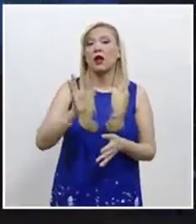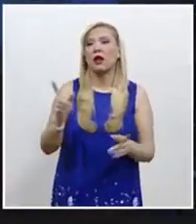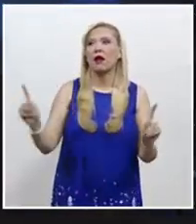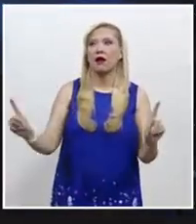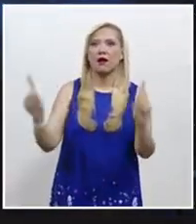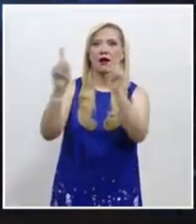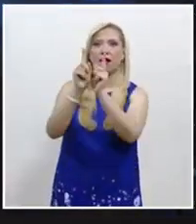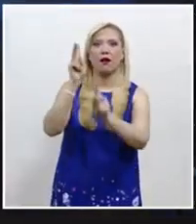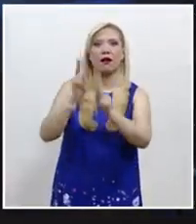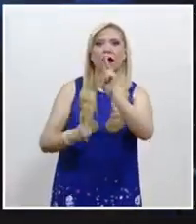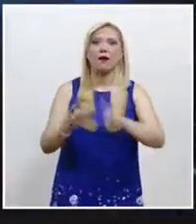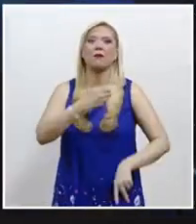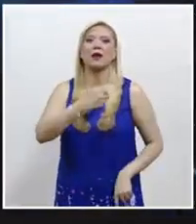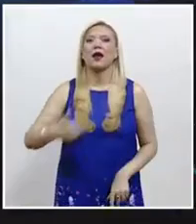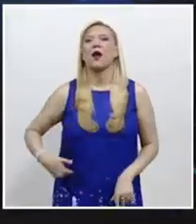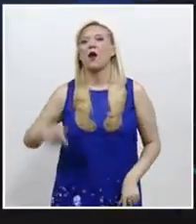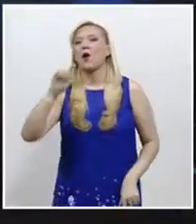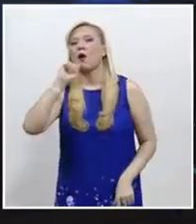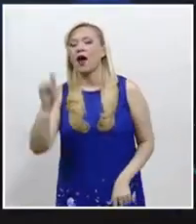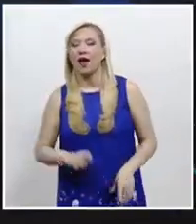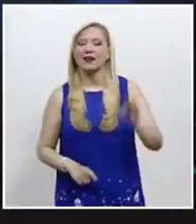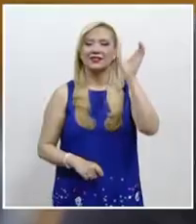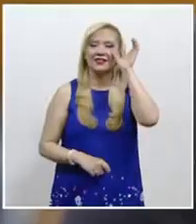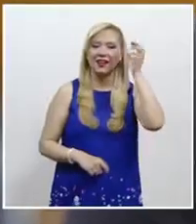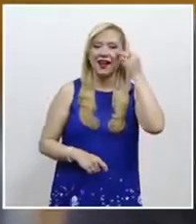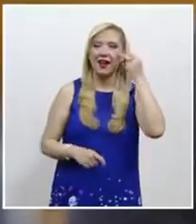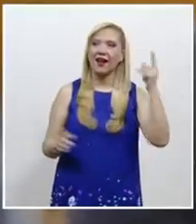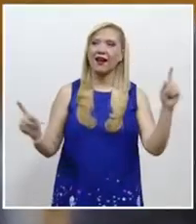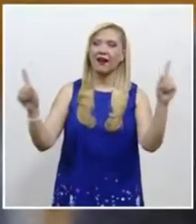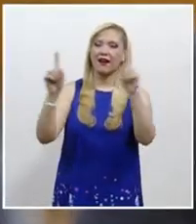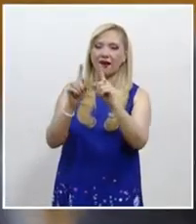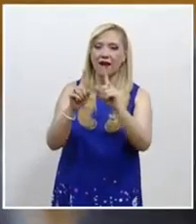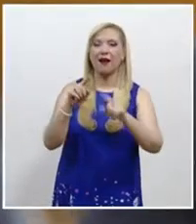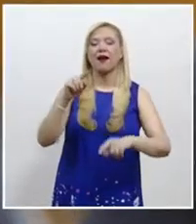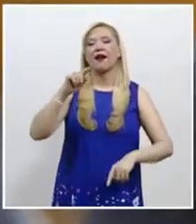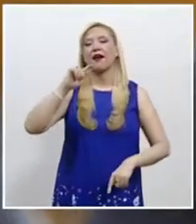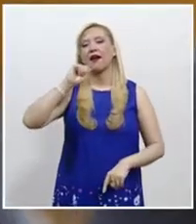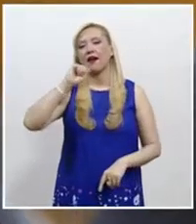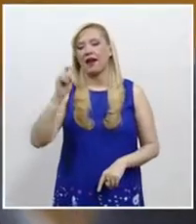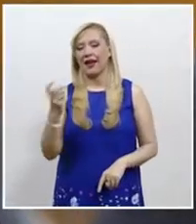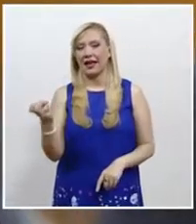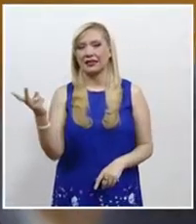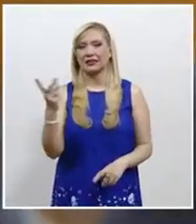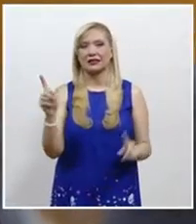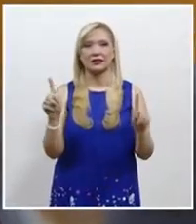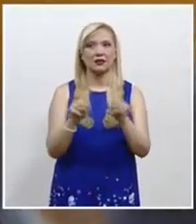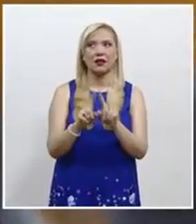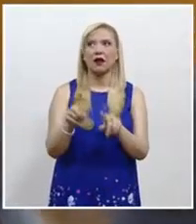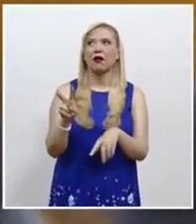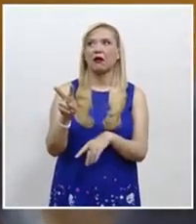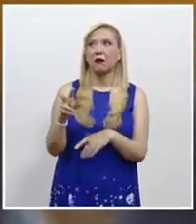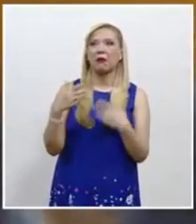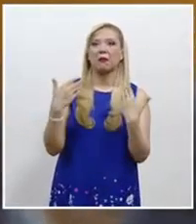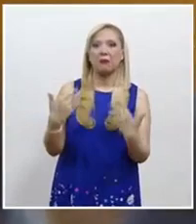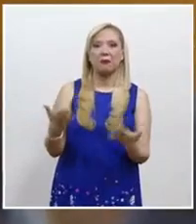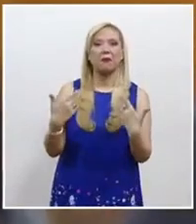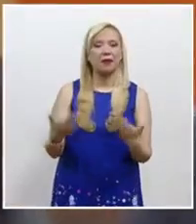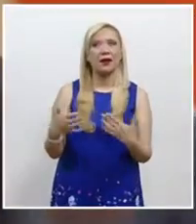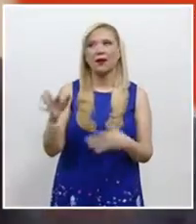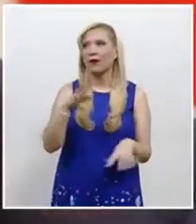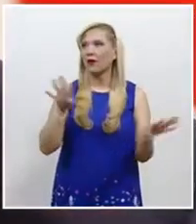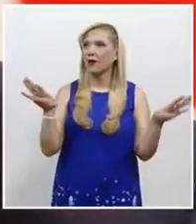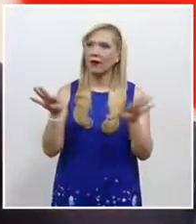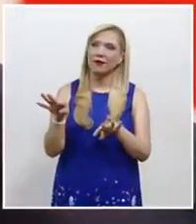que mantuvieron los mandatarios de Ucrania y China, Volodymyr Zelensky y Xi Jinping, que ambos calificaron como